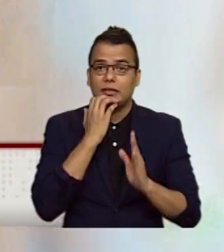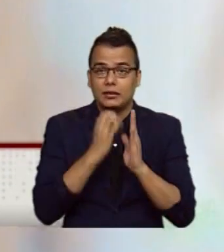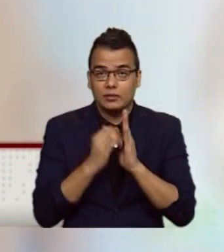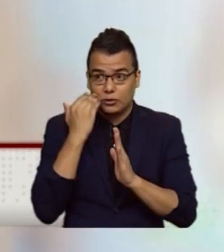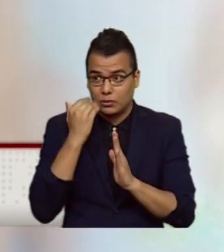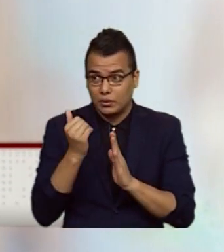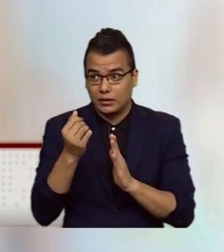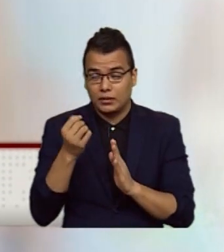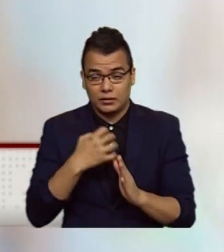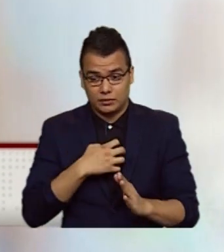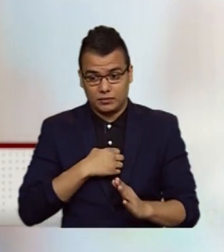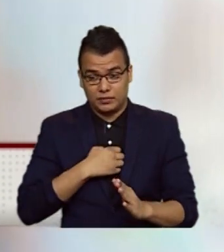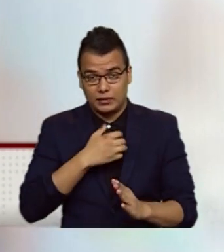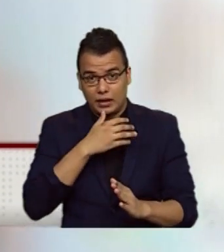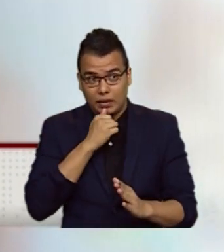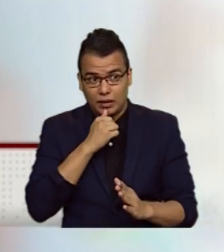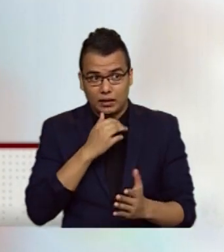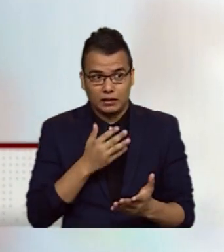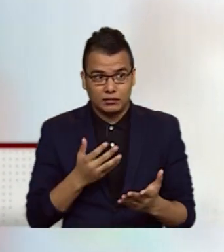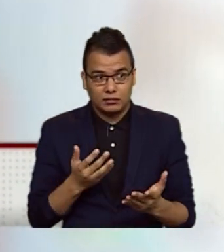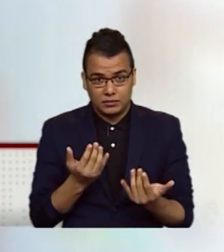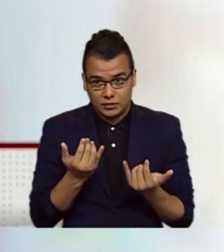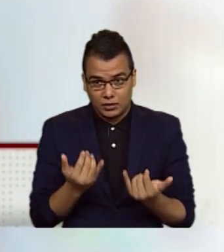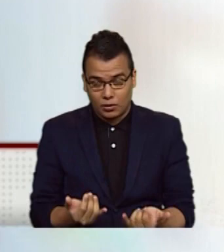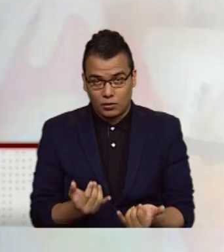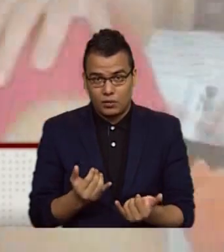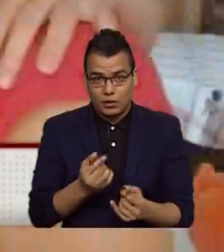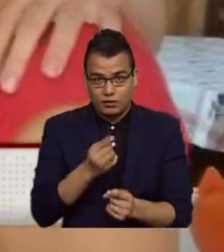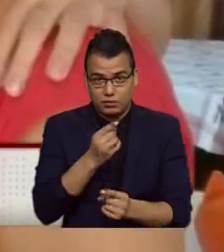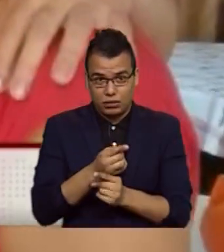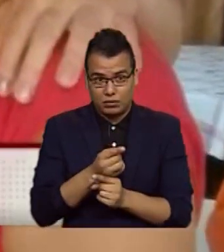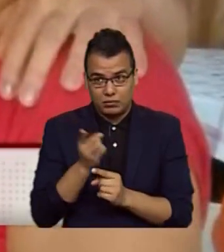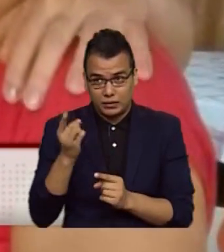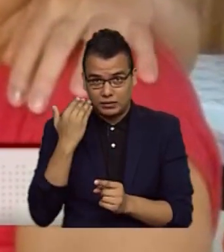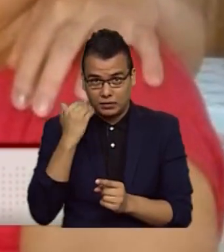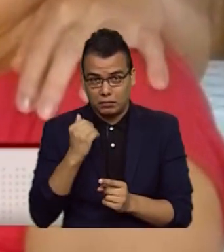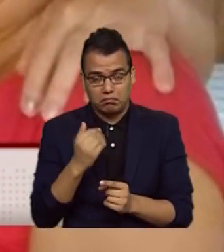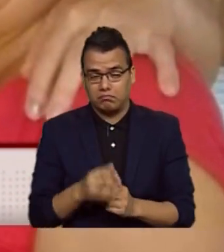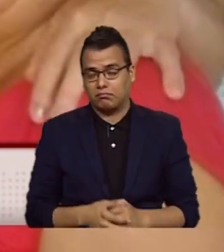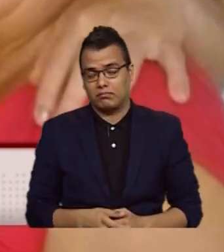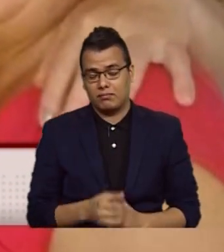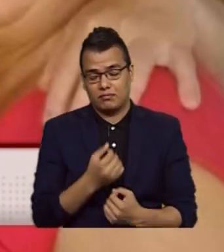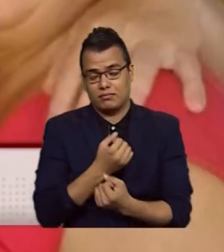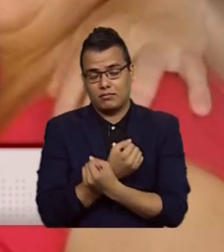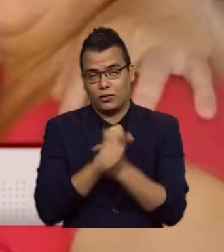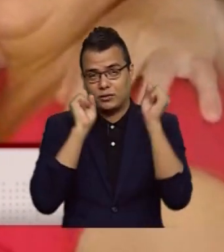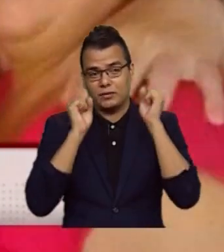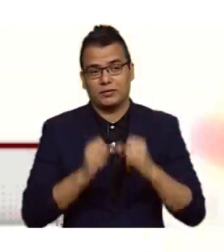corazón, esta historia no tendría el desenlace que hoy les contamos en el corazón del Valle del Cauca.